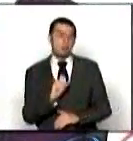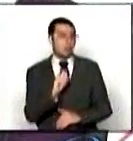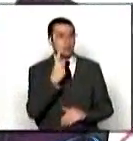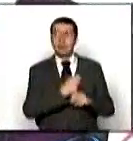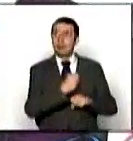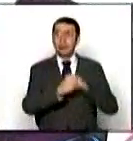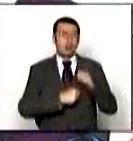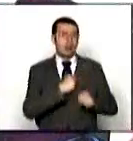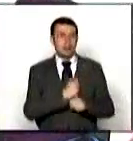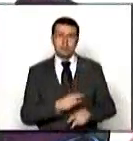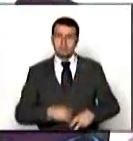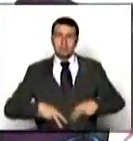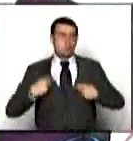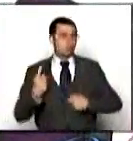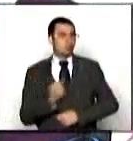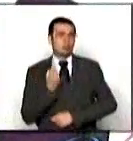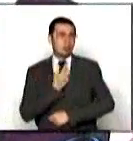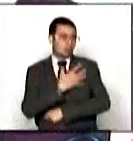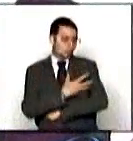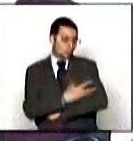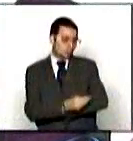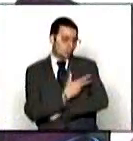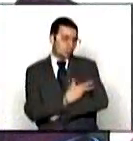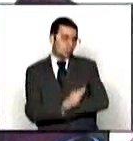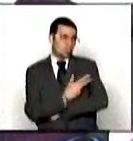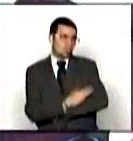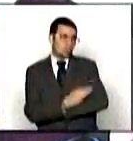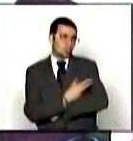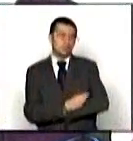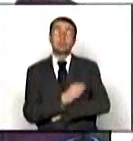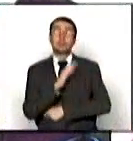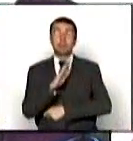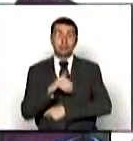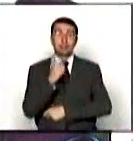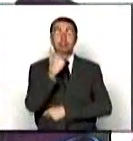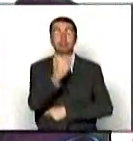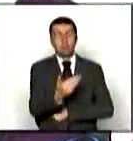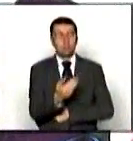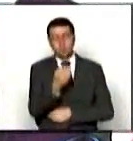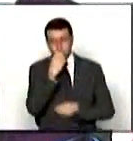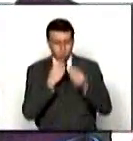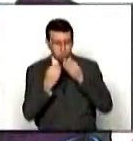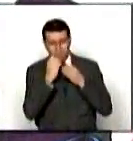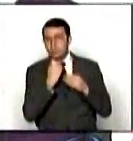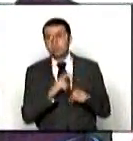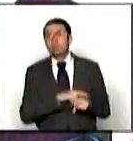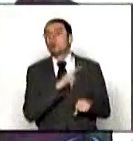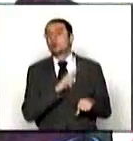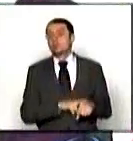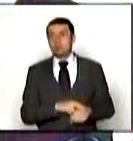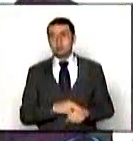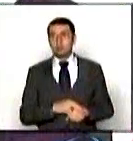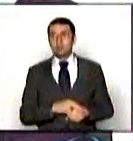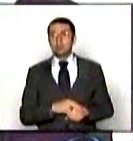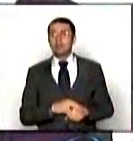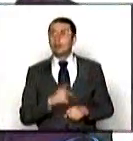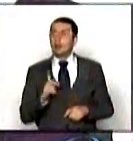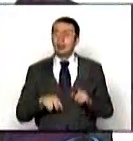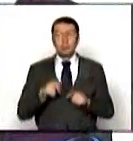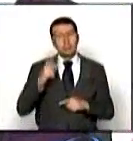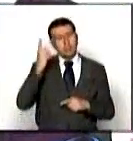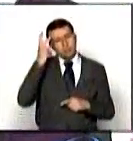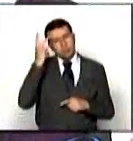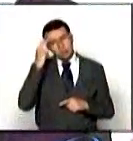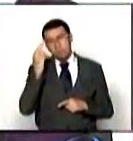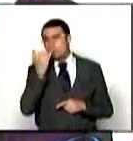solamente leche de tipo materno, los primeros 6 meses, y después hasta el año la alimentación complementaria. El peor error que uno puede cometer como padre